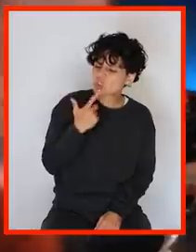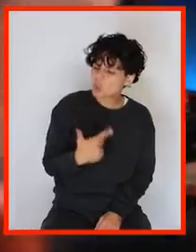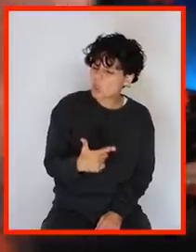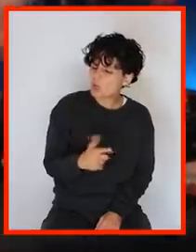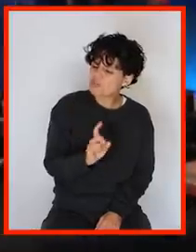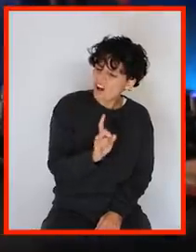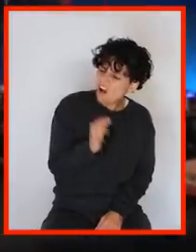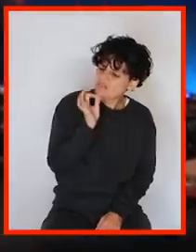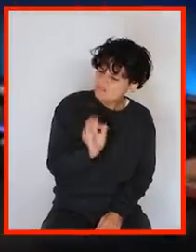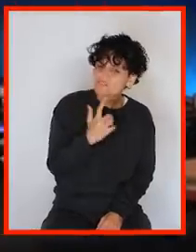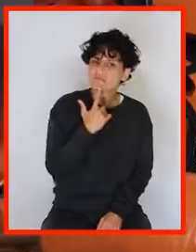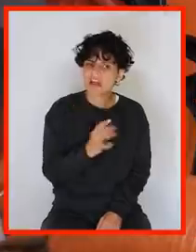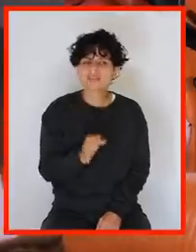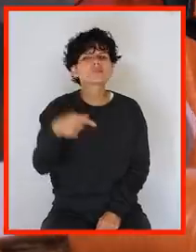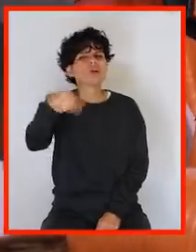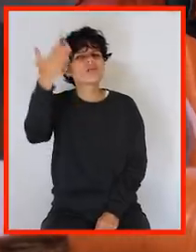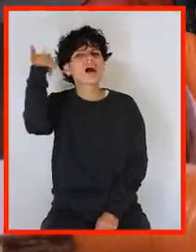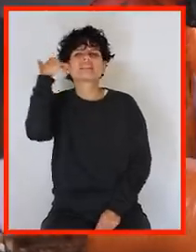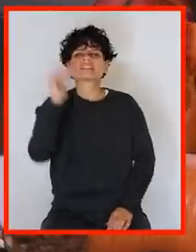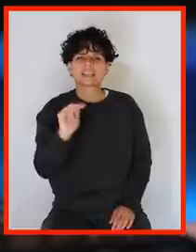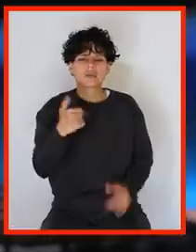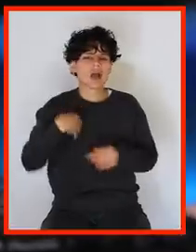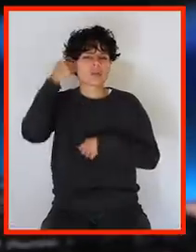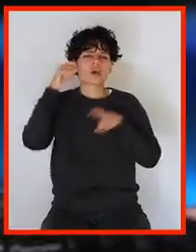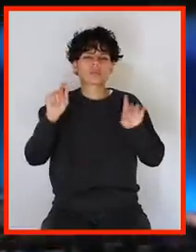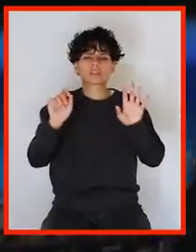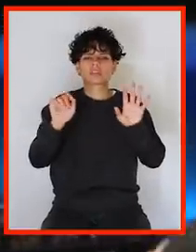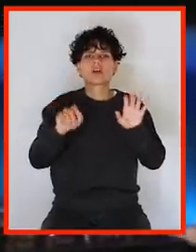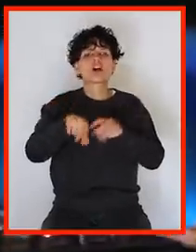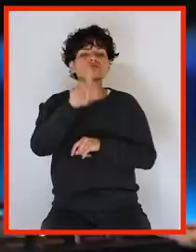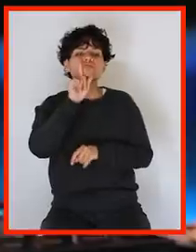El chama... Pero es que yo era chico, pues, bueno, eran otros tiempos. Yo me acuerdo que tenías